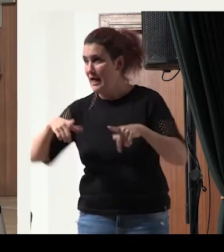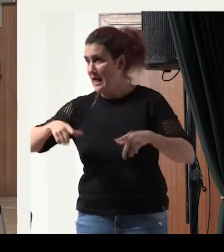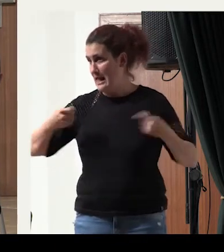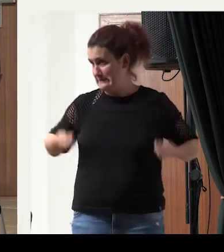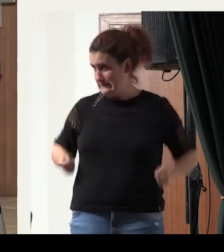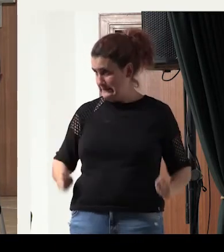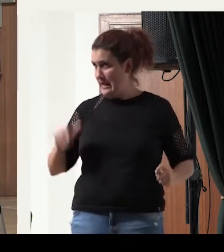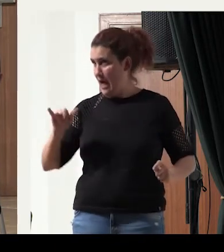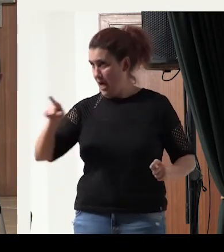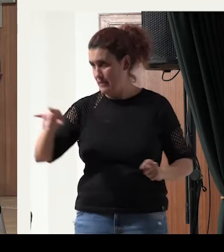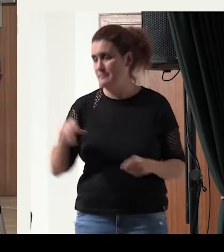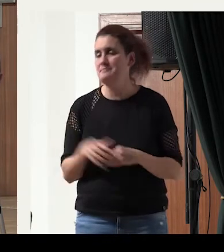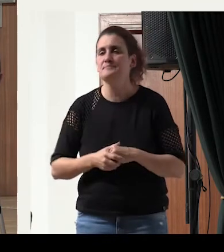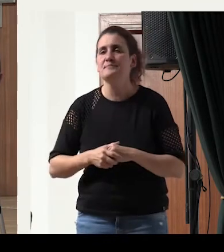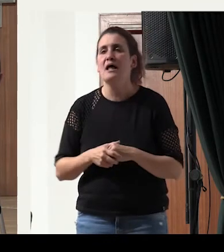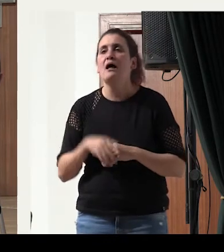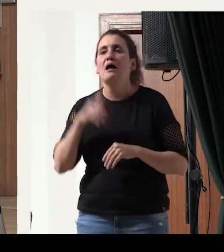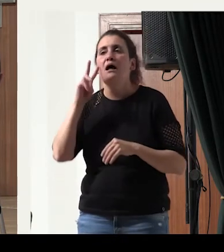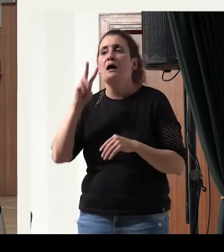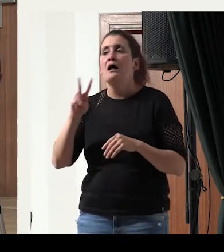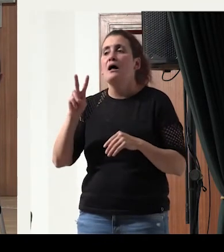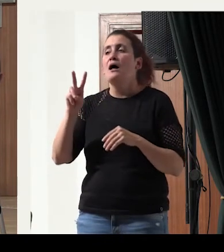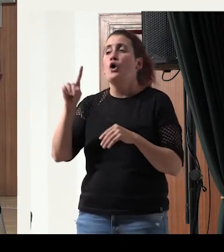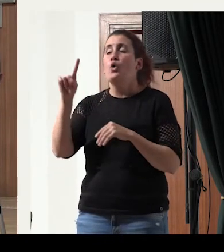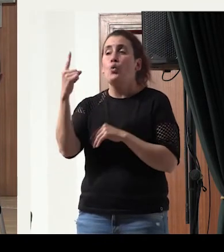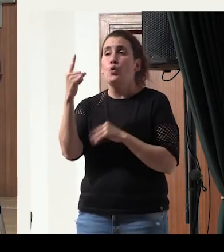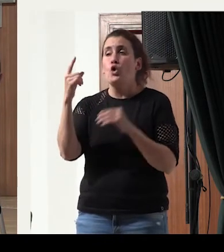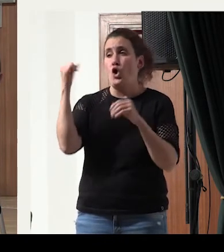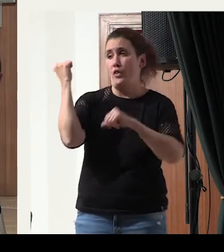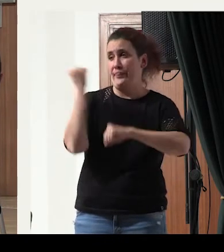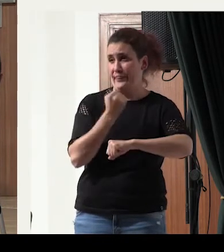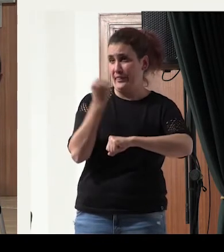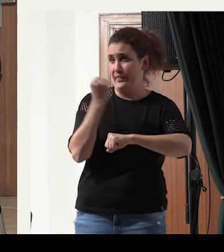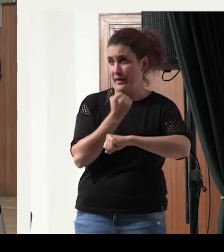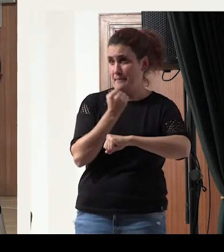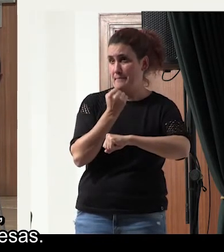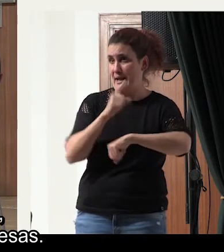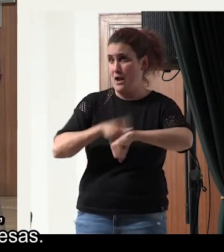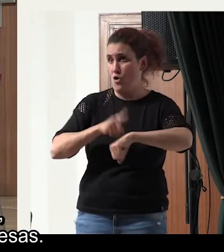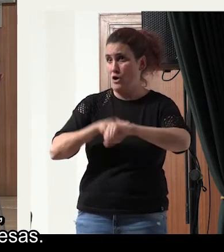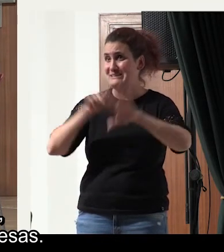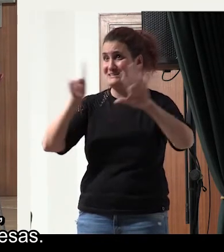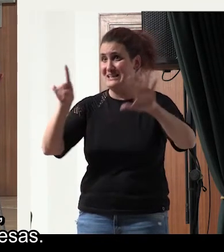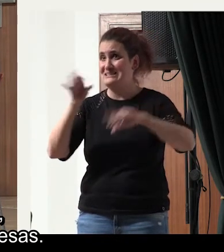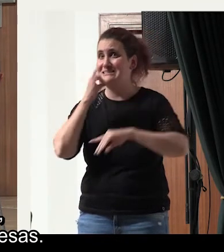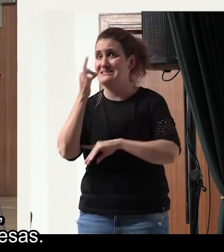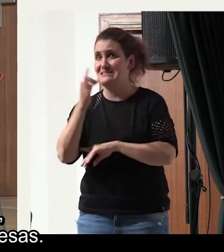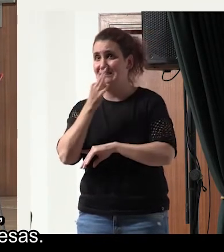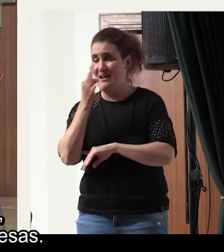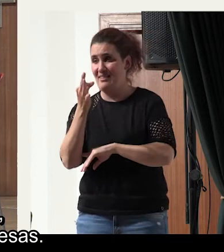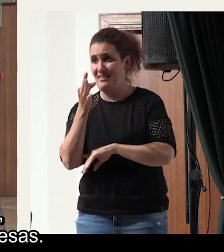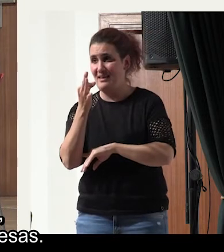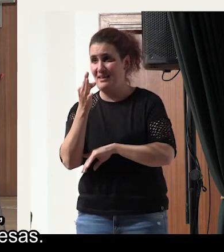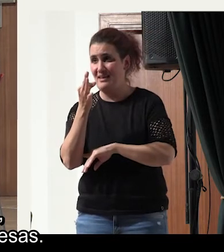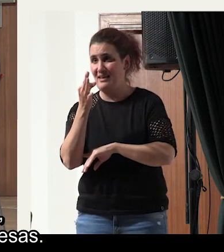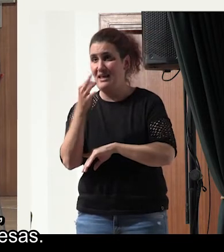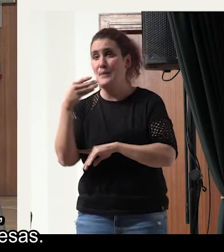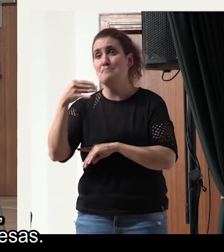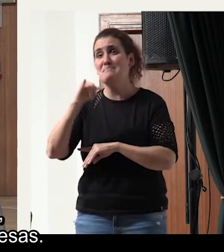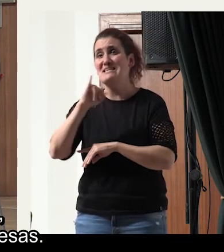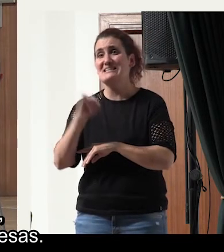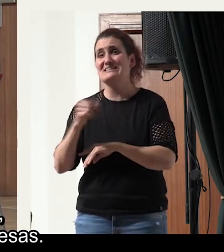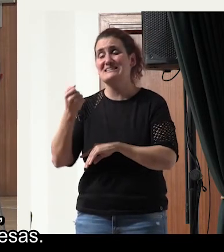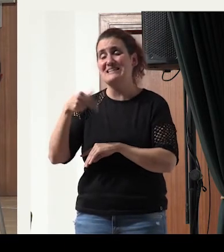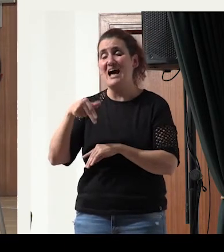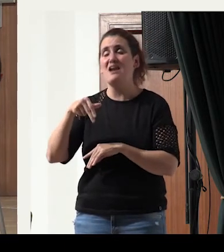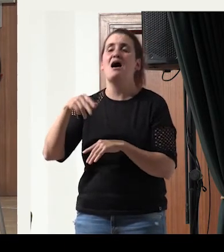que sería el 1 de diciembre a las 6 de la tarde en el Visa Naranvizcarra, que está en la calle